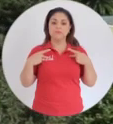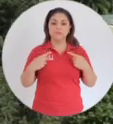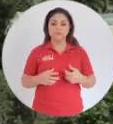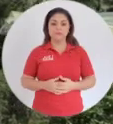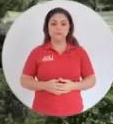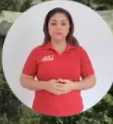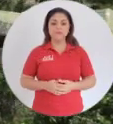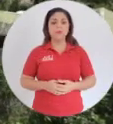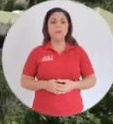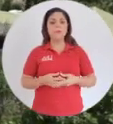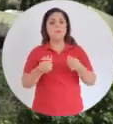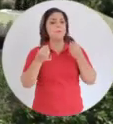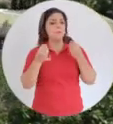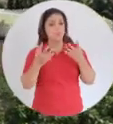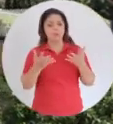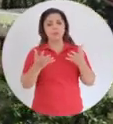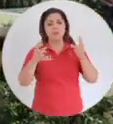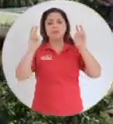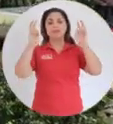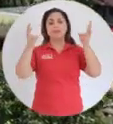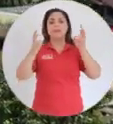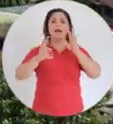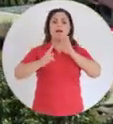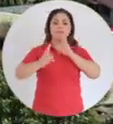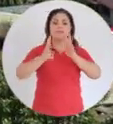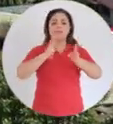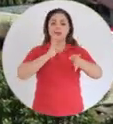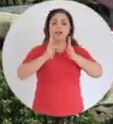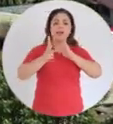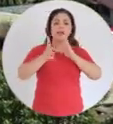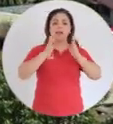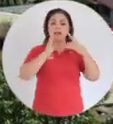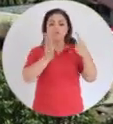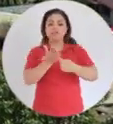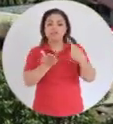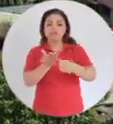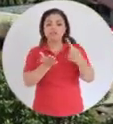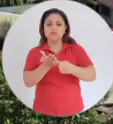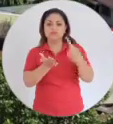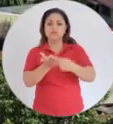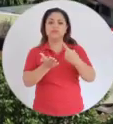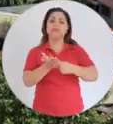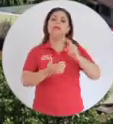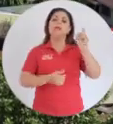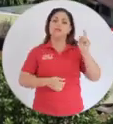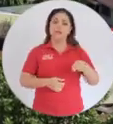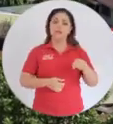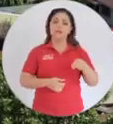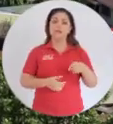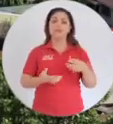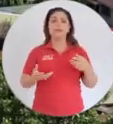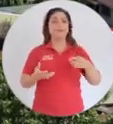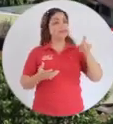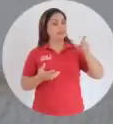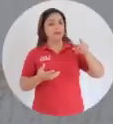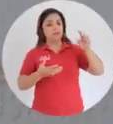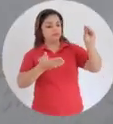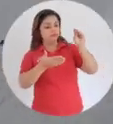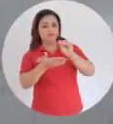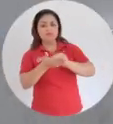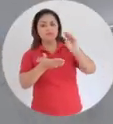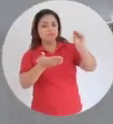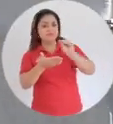Entonces, muchísimo que hablar, muchísimo que discutir, y que hace necesario, ¿verdad?, la puesta de